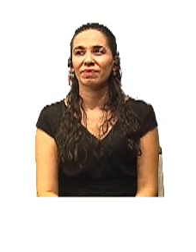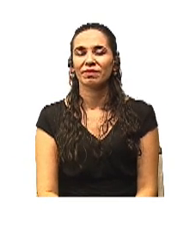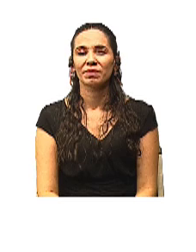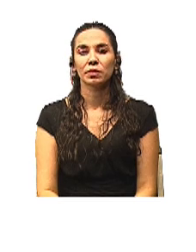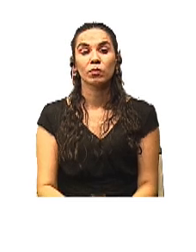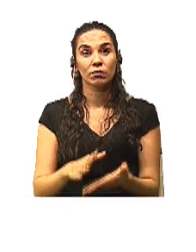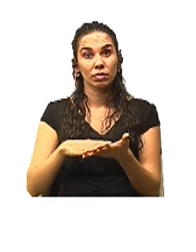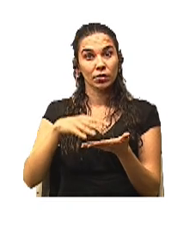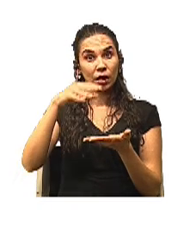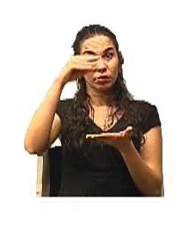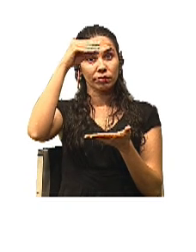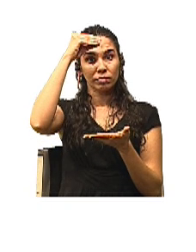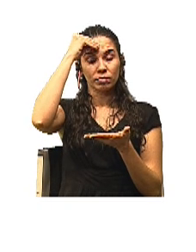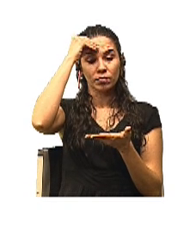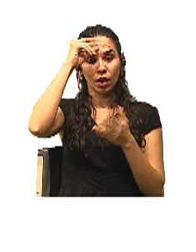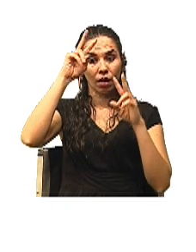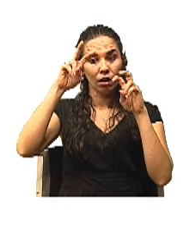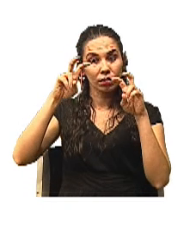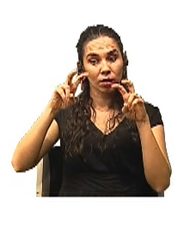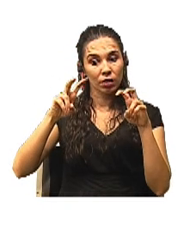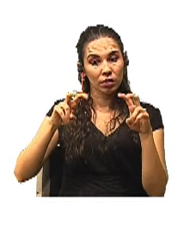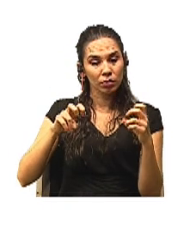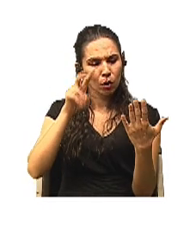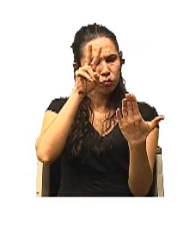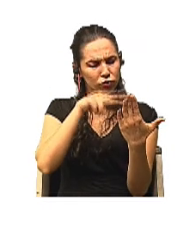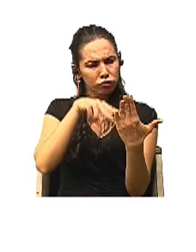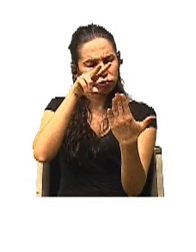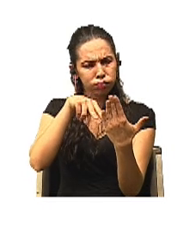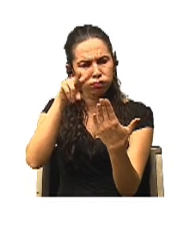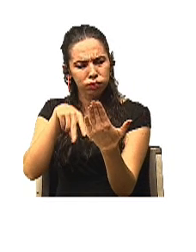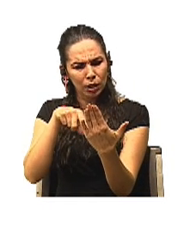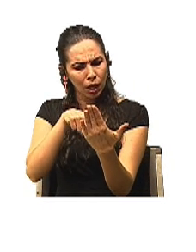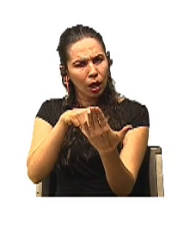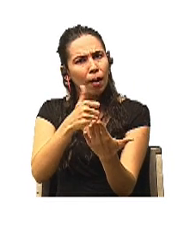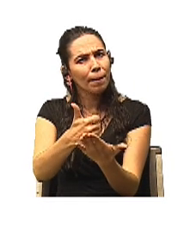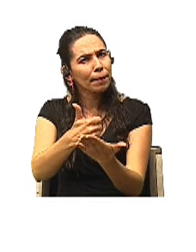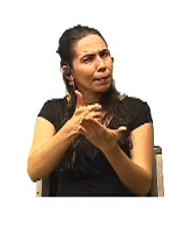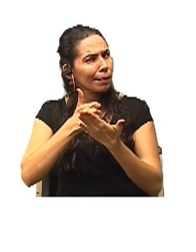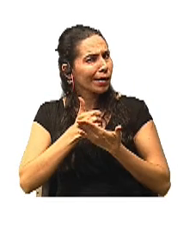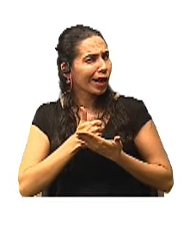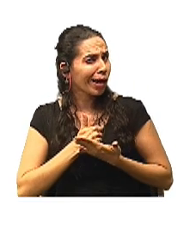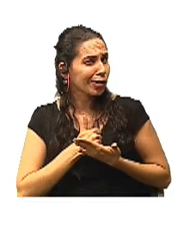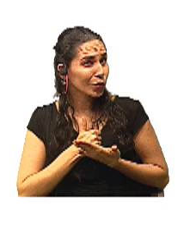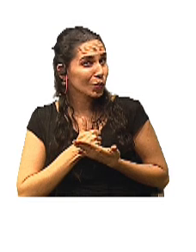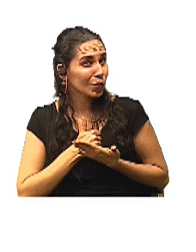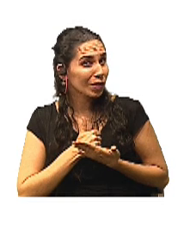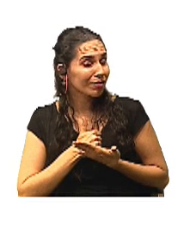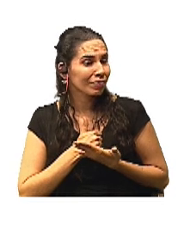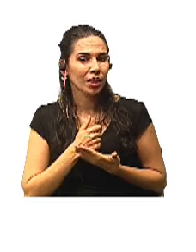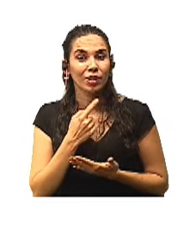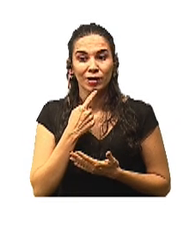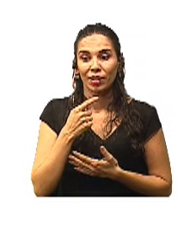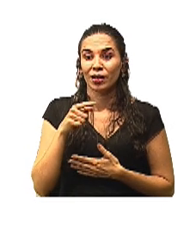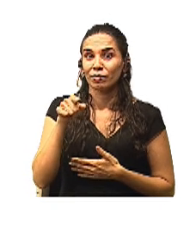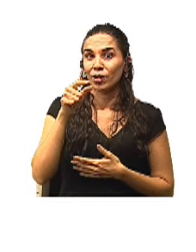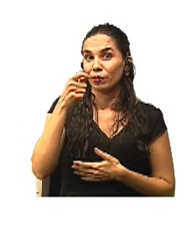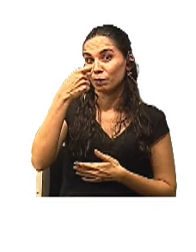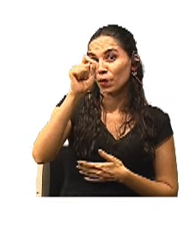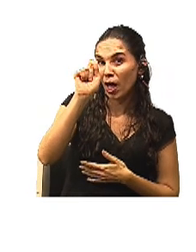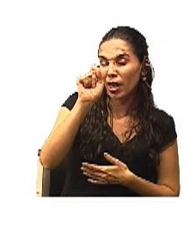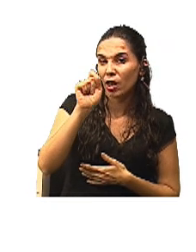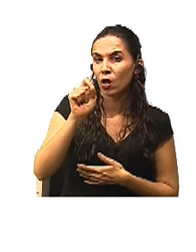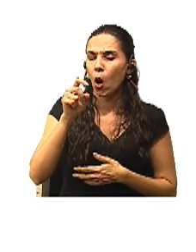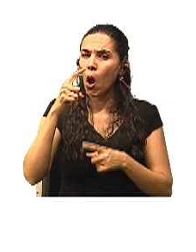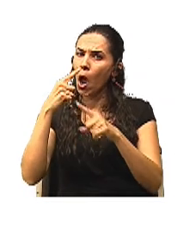El aprendizaje de los análisis de texto me ha servido. Recuerden que pueden poner el signo de bueno,